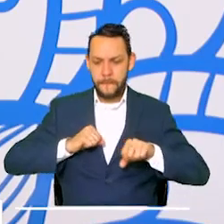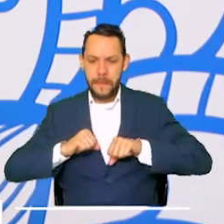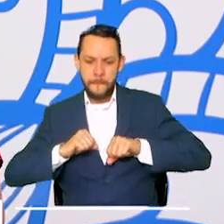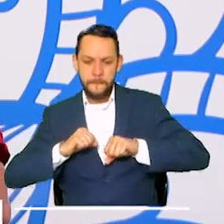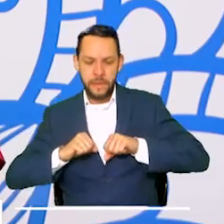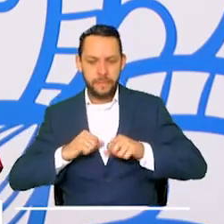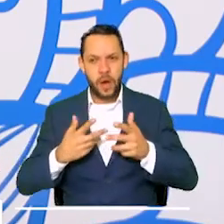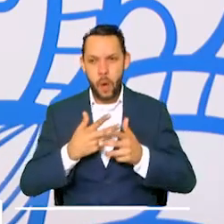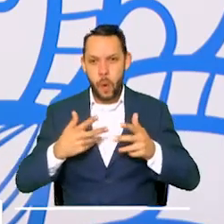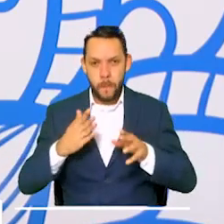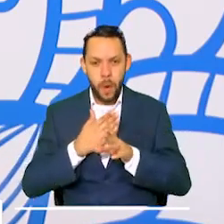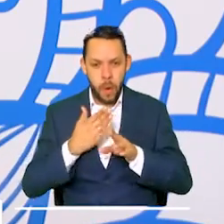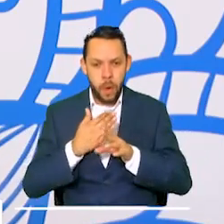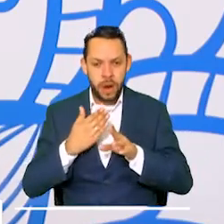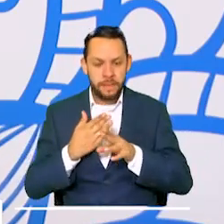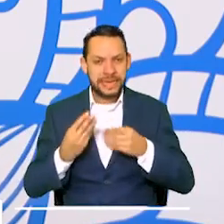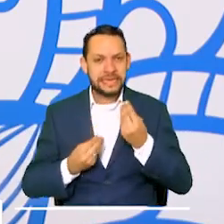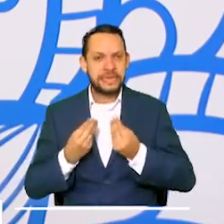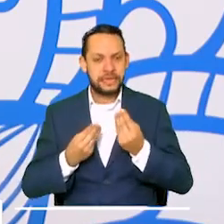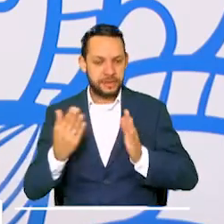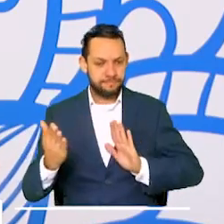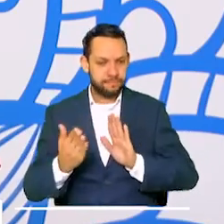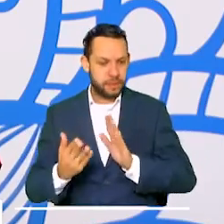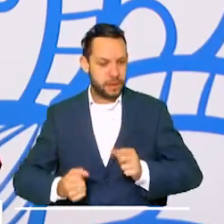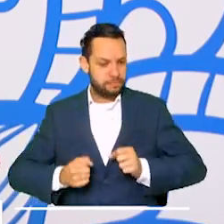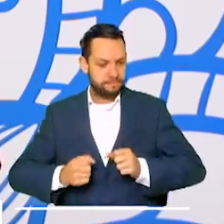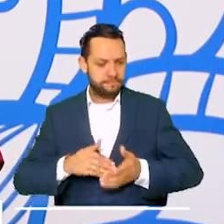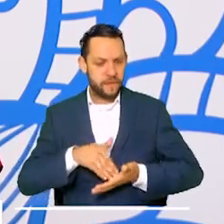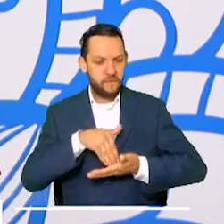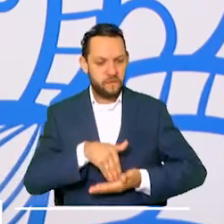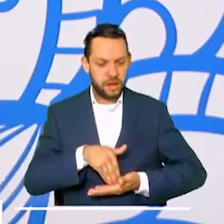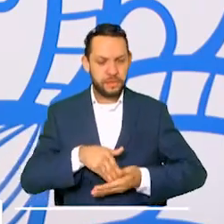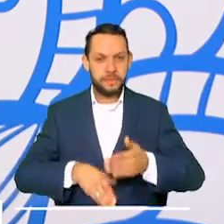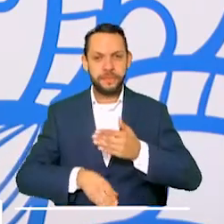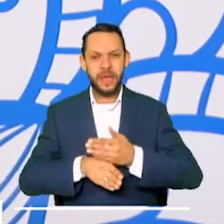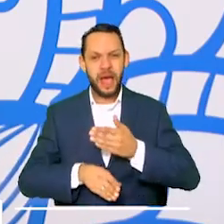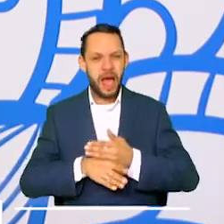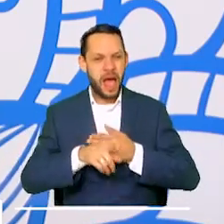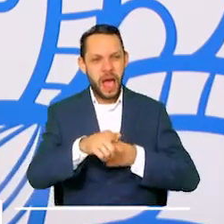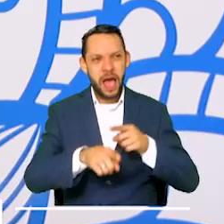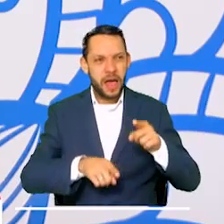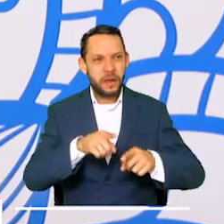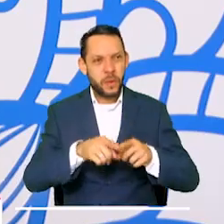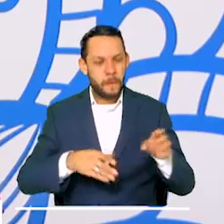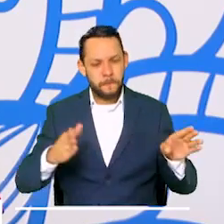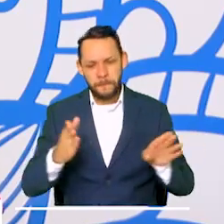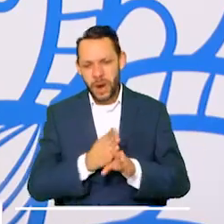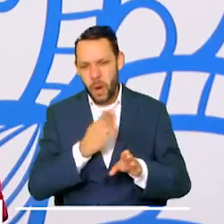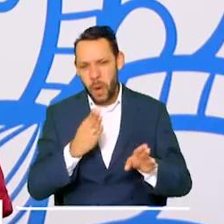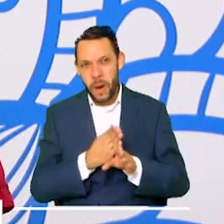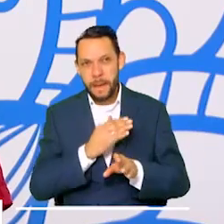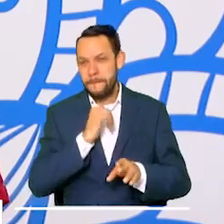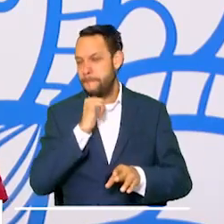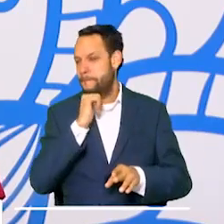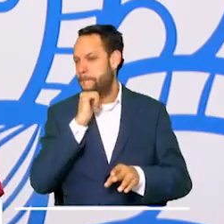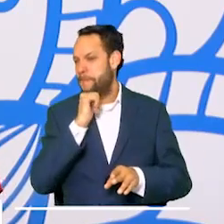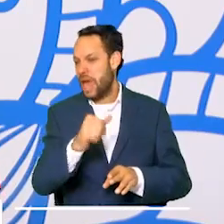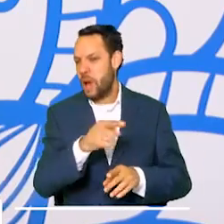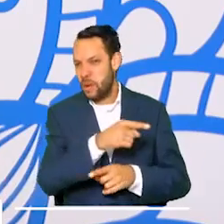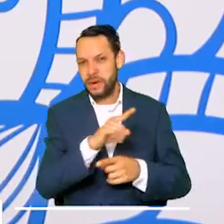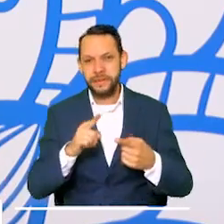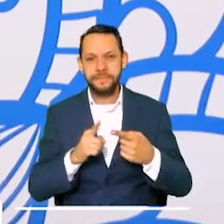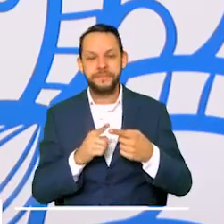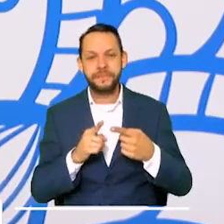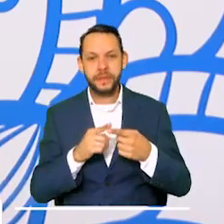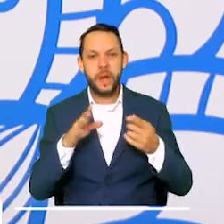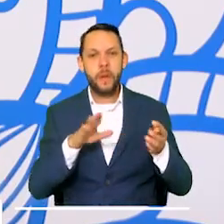retos. Cuando nosotros nos enfrentamos a un reto que parece insalvable o a un evento traumático, como por ejemplo es la